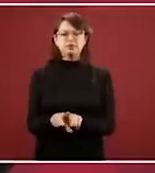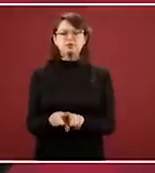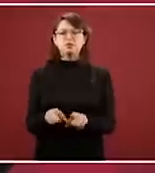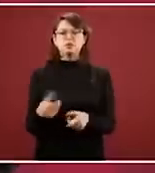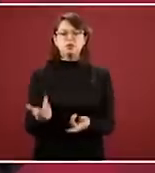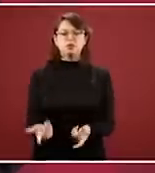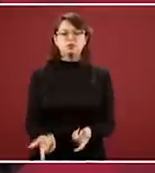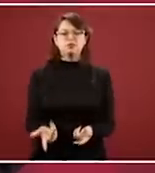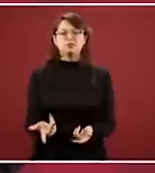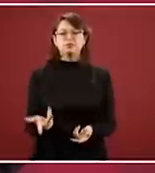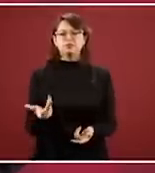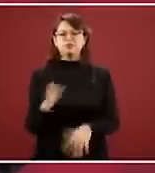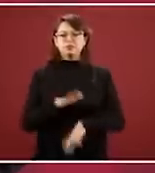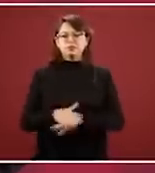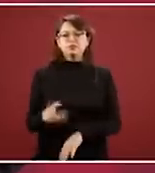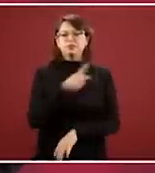también porque